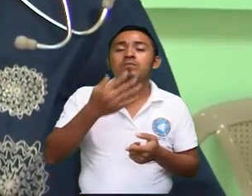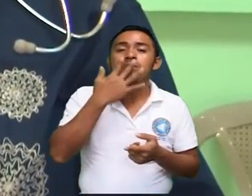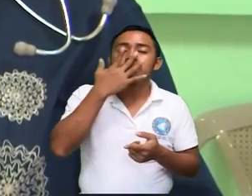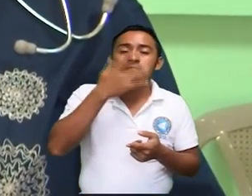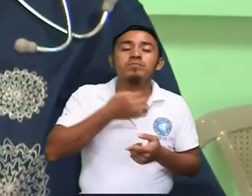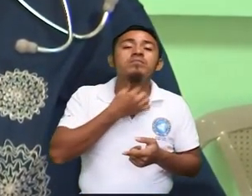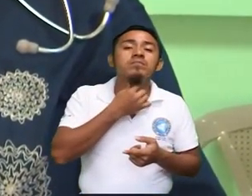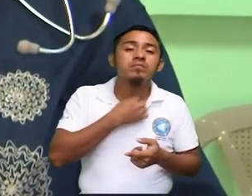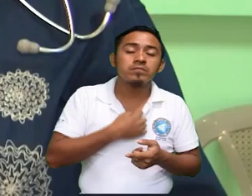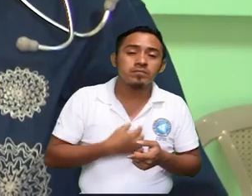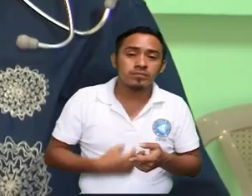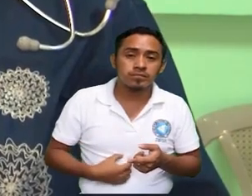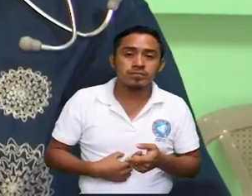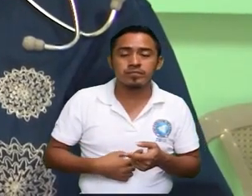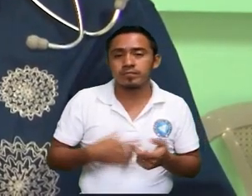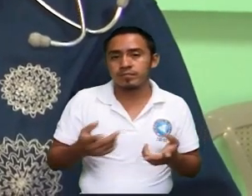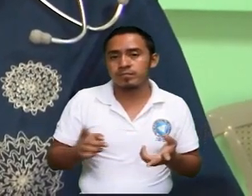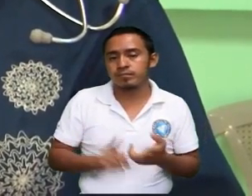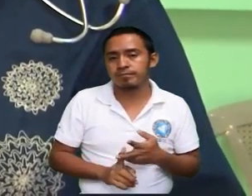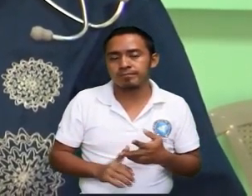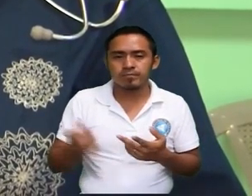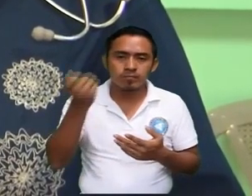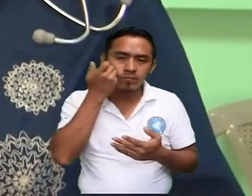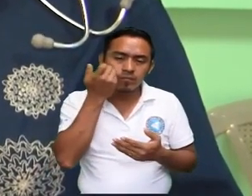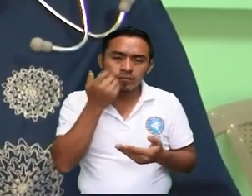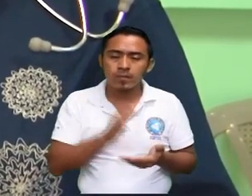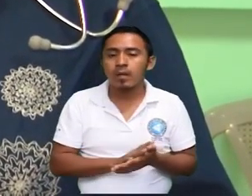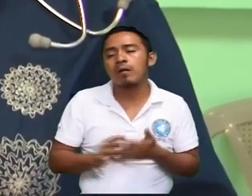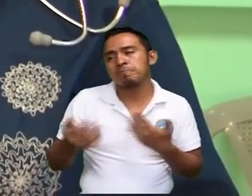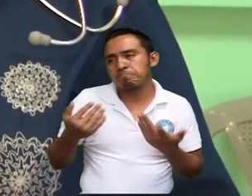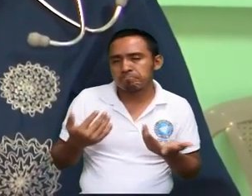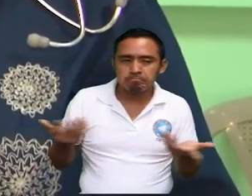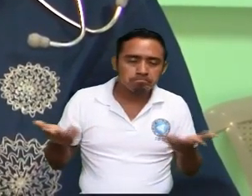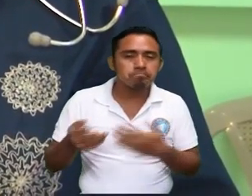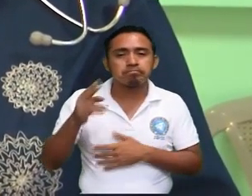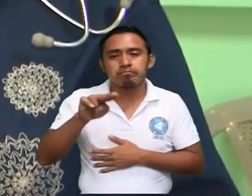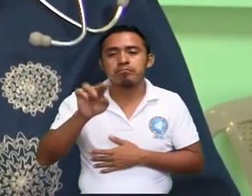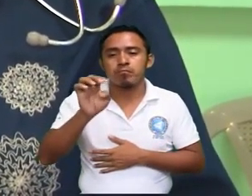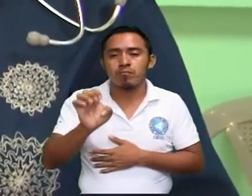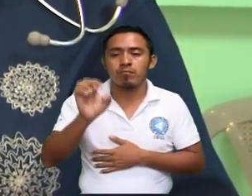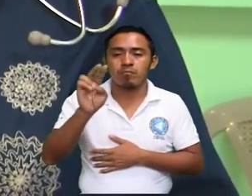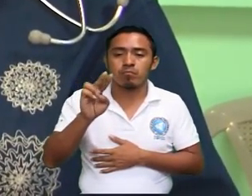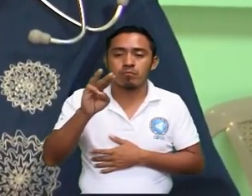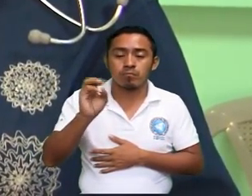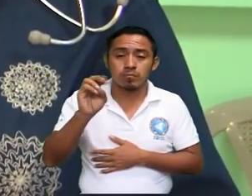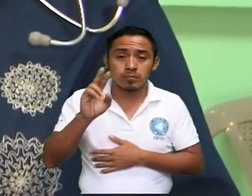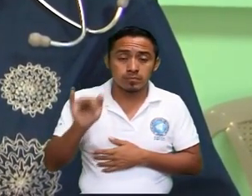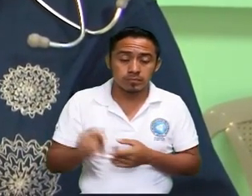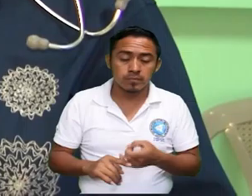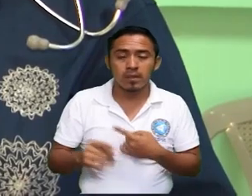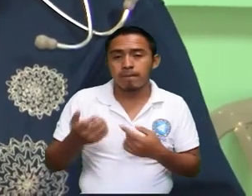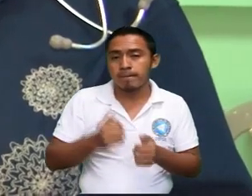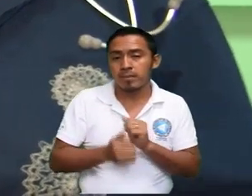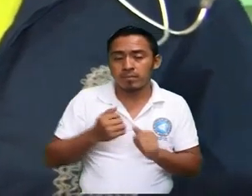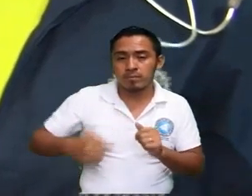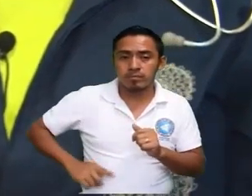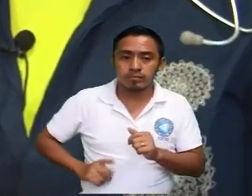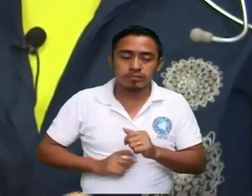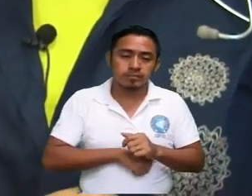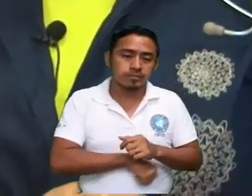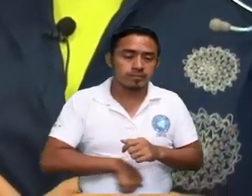Y enfermedades como la neumonía, por ejemplo. Neumonía y problemas intestinales. Ahora, hablemos del